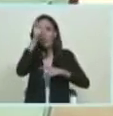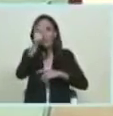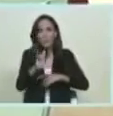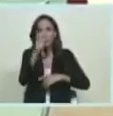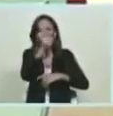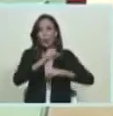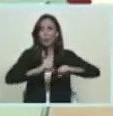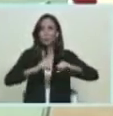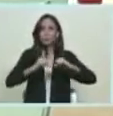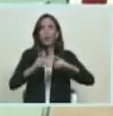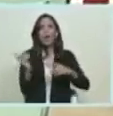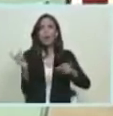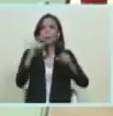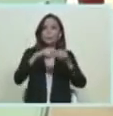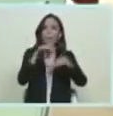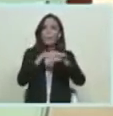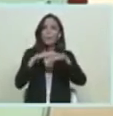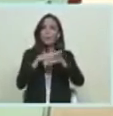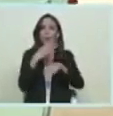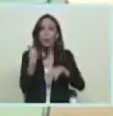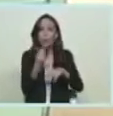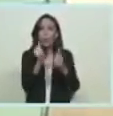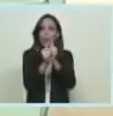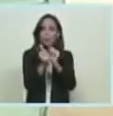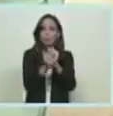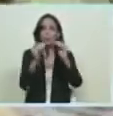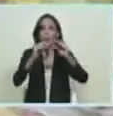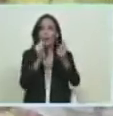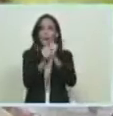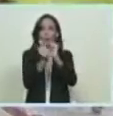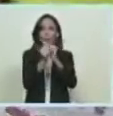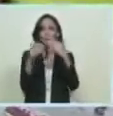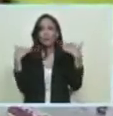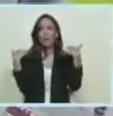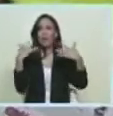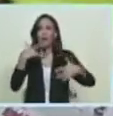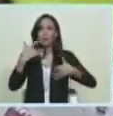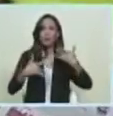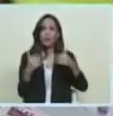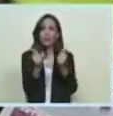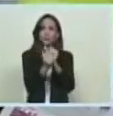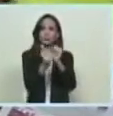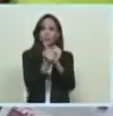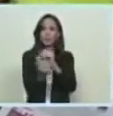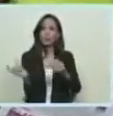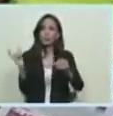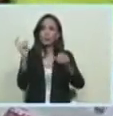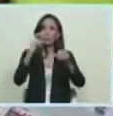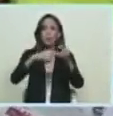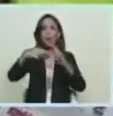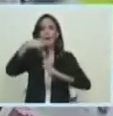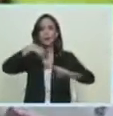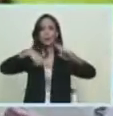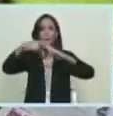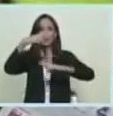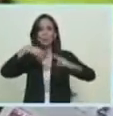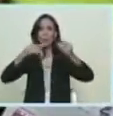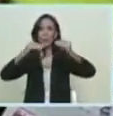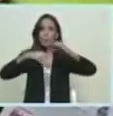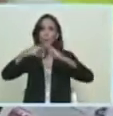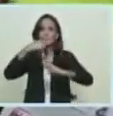el Ministerio de Juventud y Deporte con tomas deportivas con más de 2.000 puntos. Se suma el plan Chamba Juvenil con Recrea tu Chamba, con los